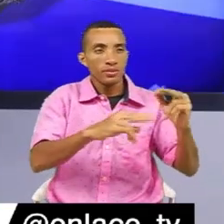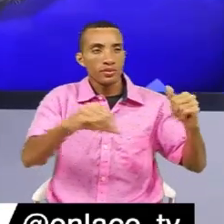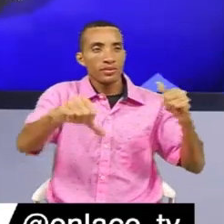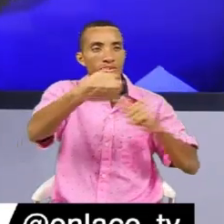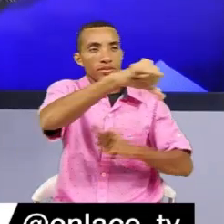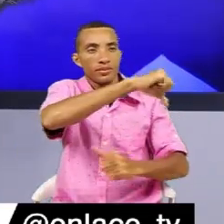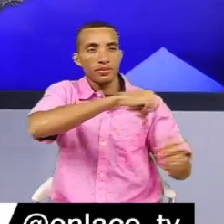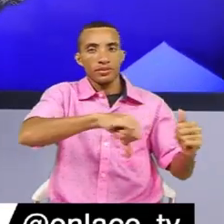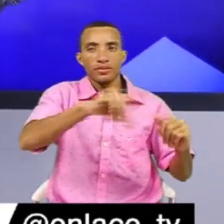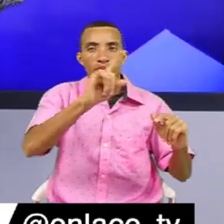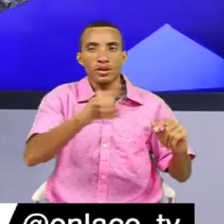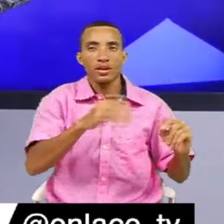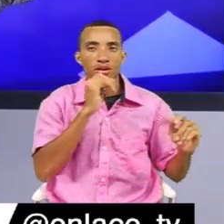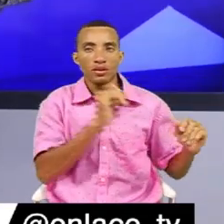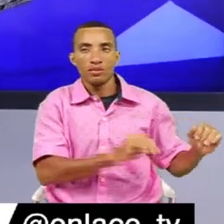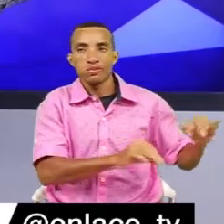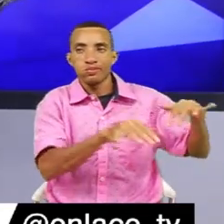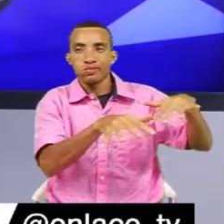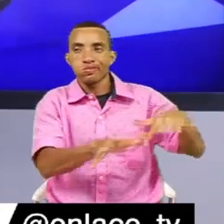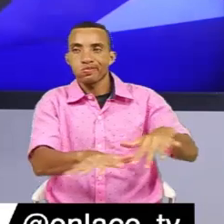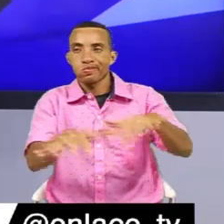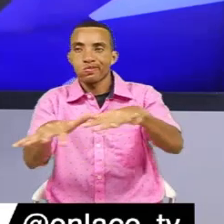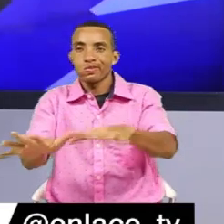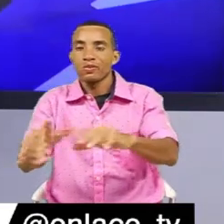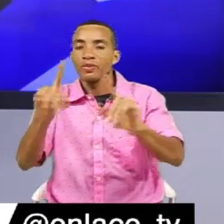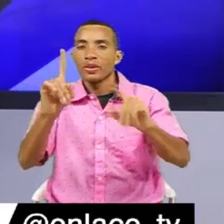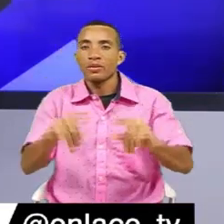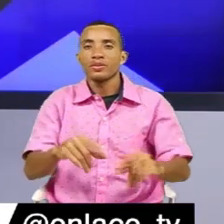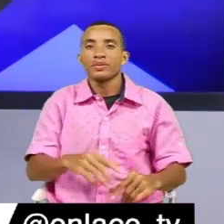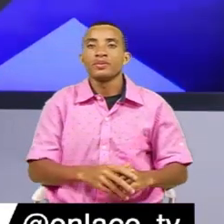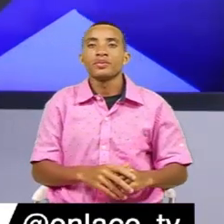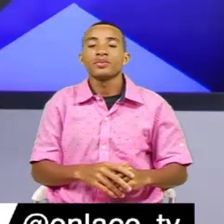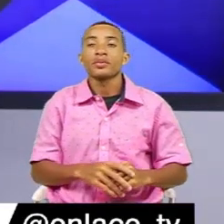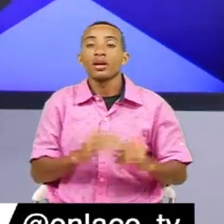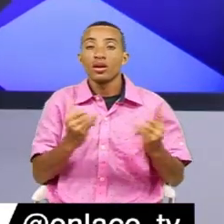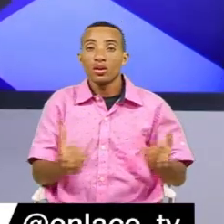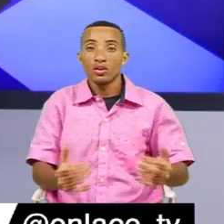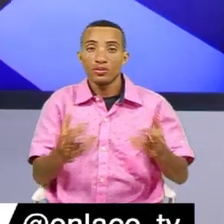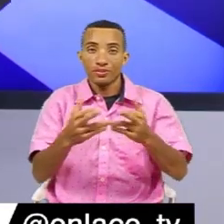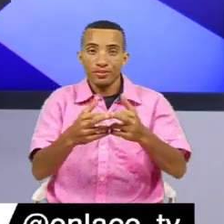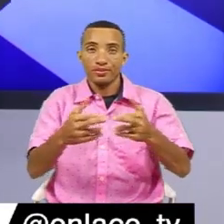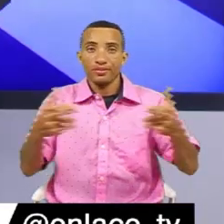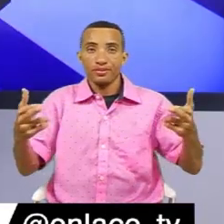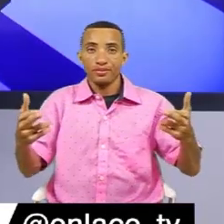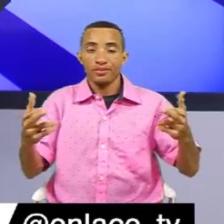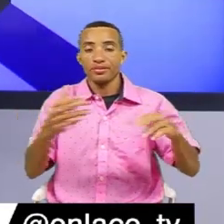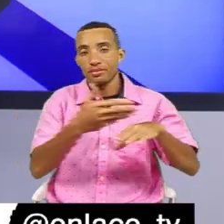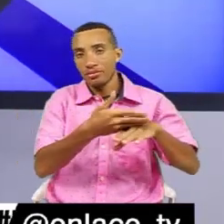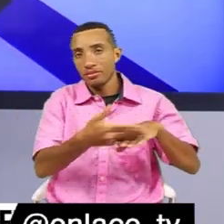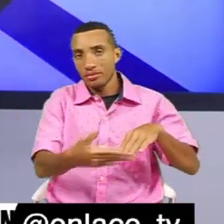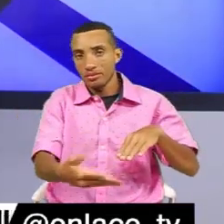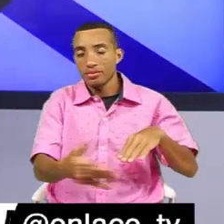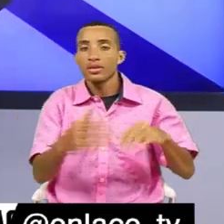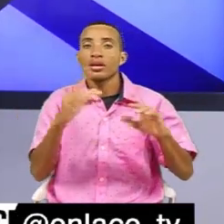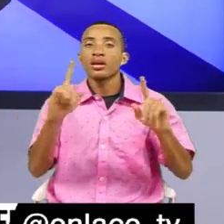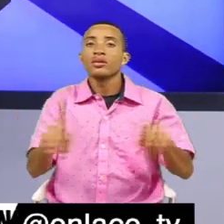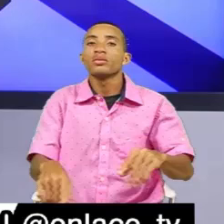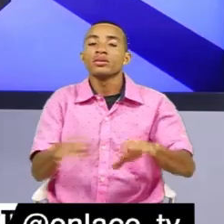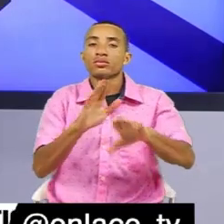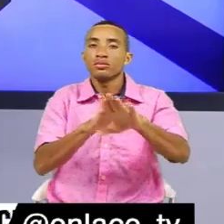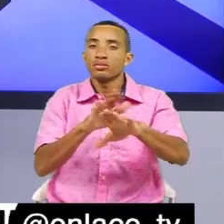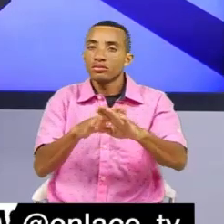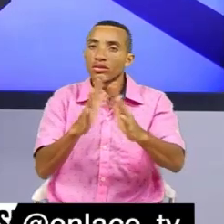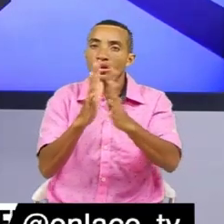presenta rebosamiento por aguas en esta zona. Esta información la estaremos ampliando más adelante. También les hablaremos acerca de